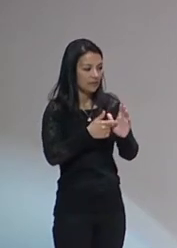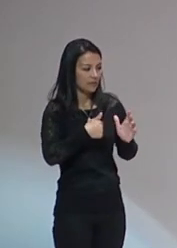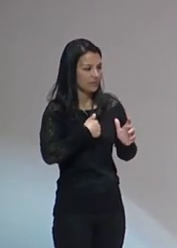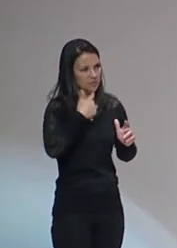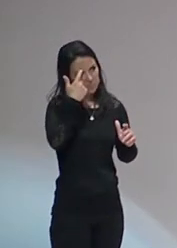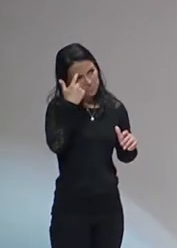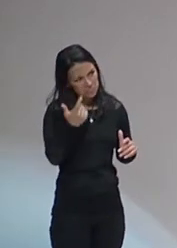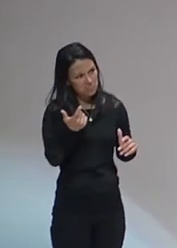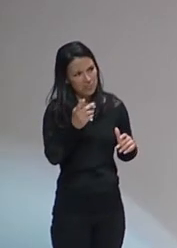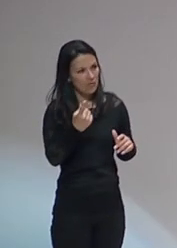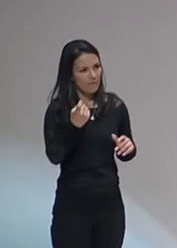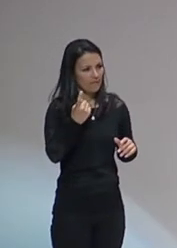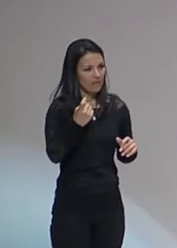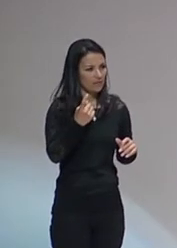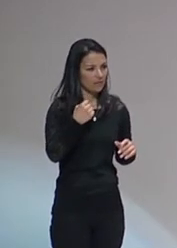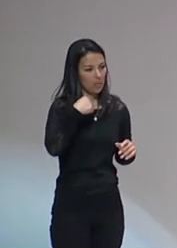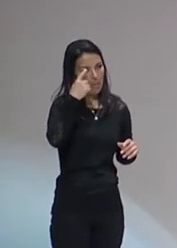invisibilizando